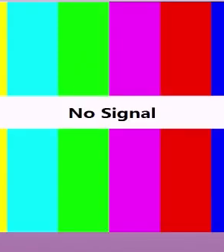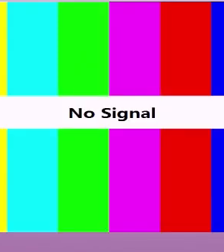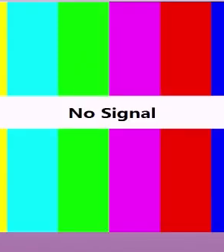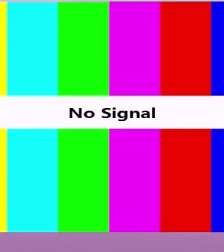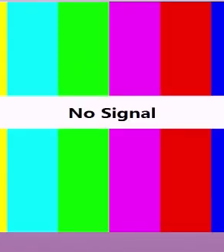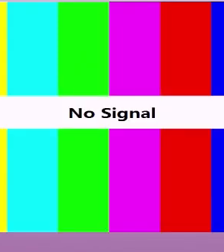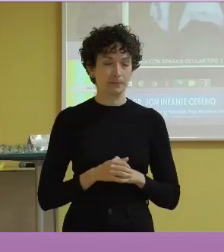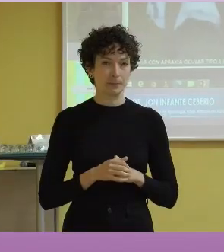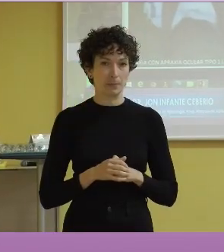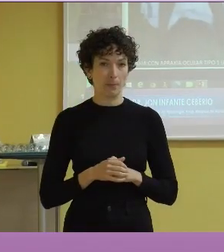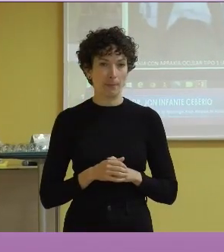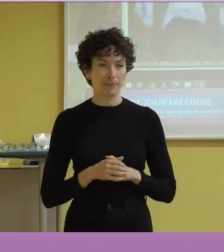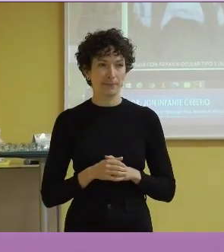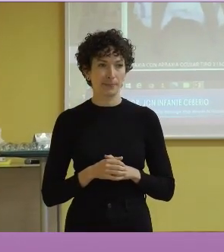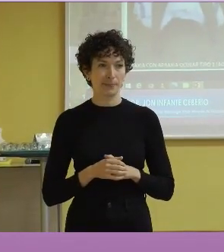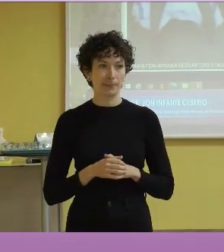las...